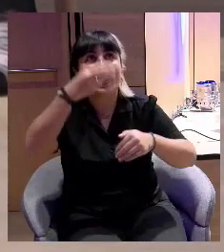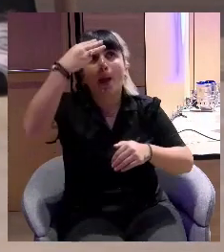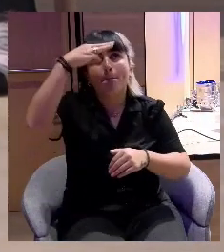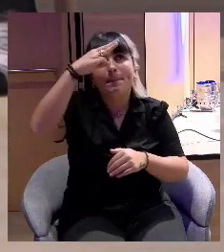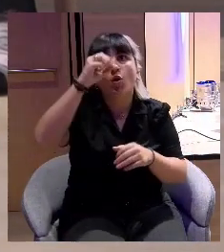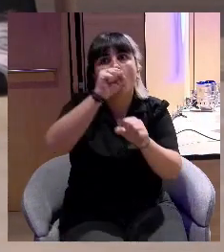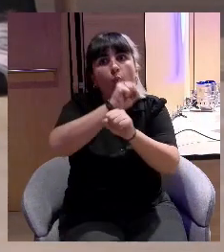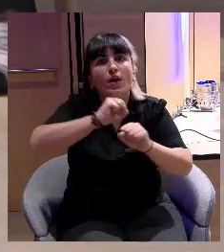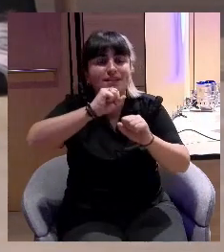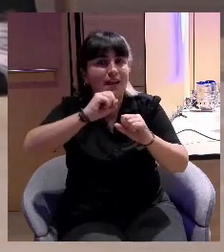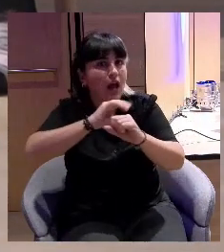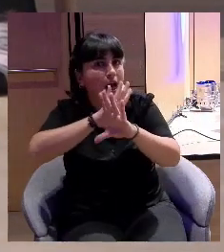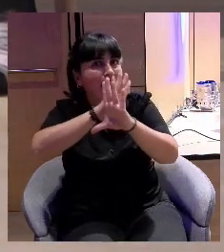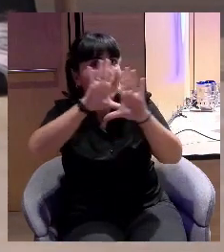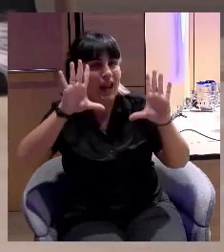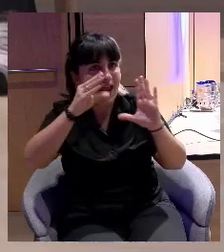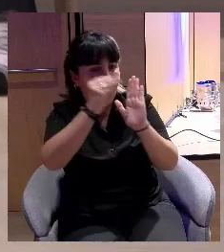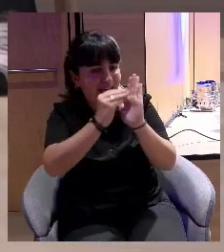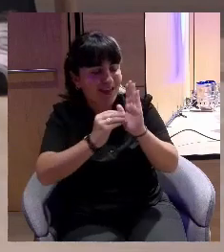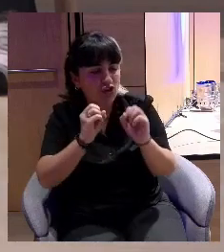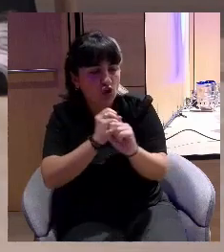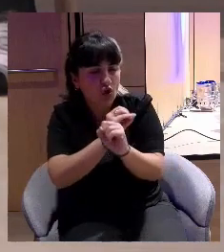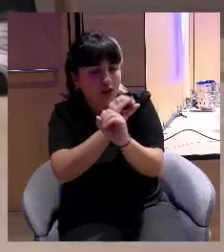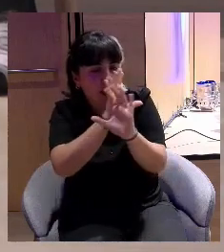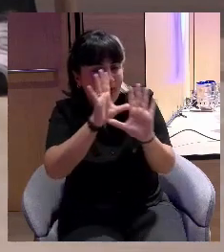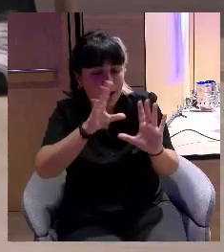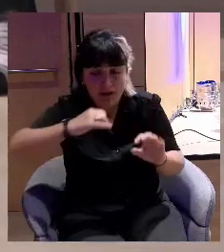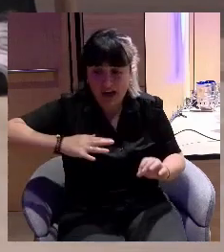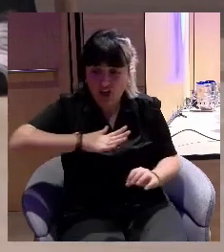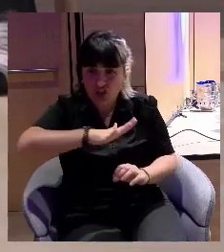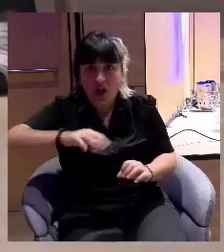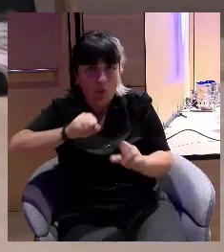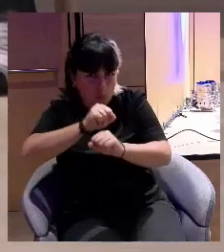que pueda utilizar una persona de a pie.